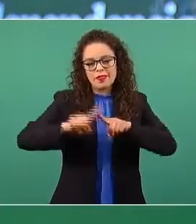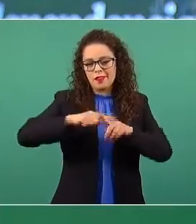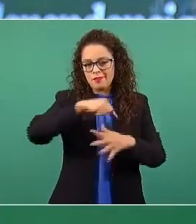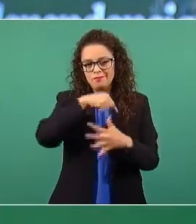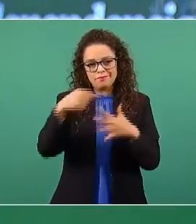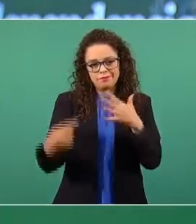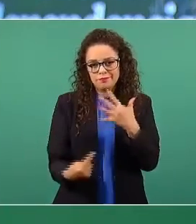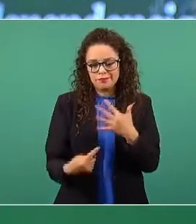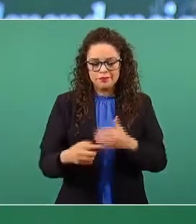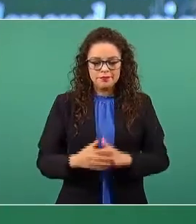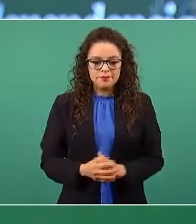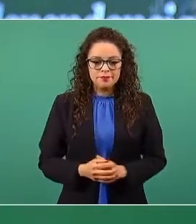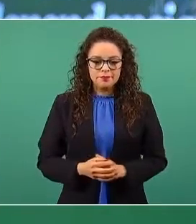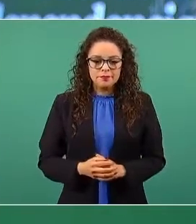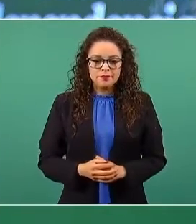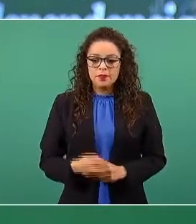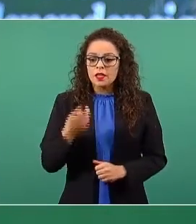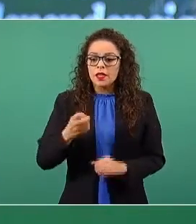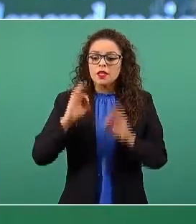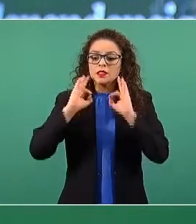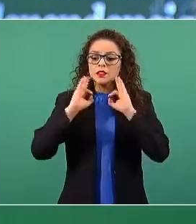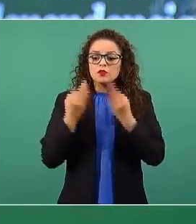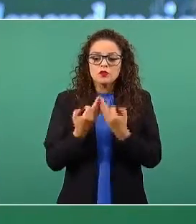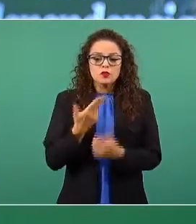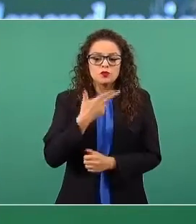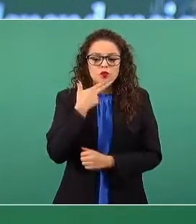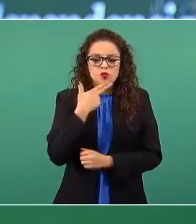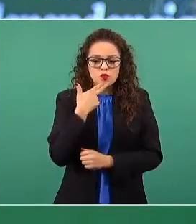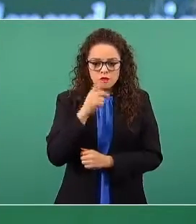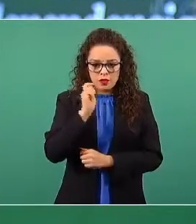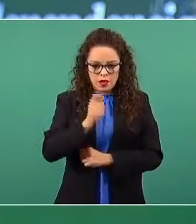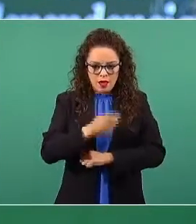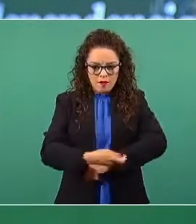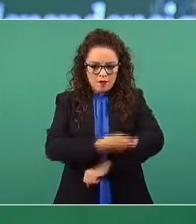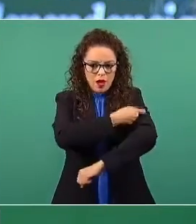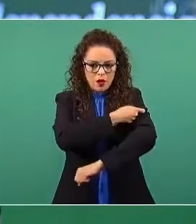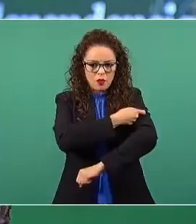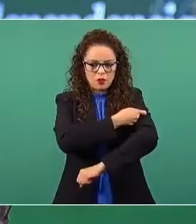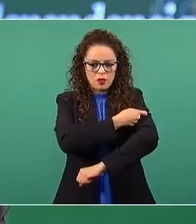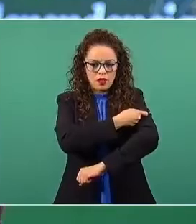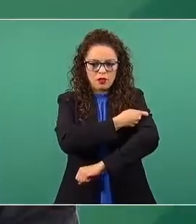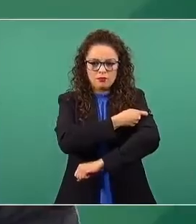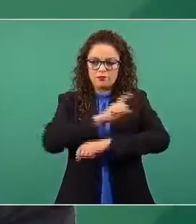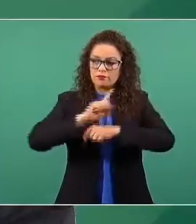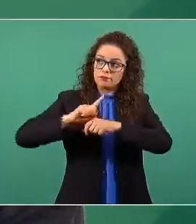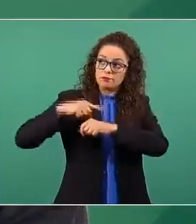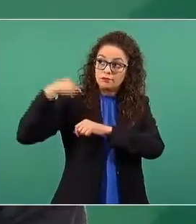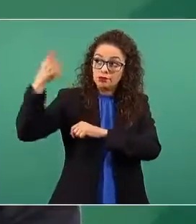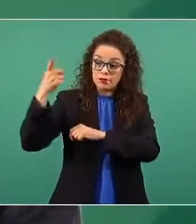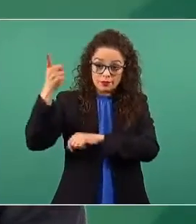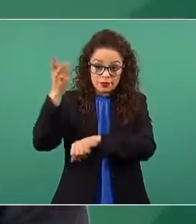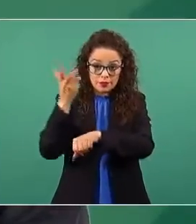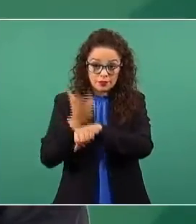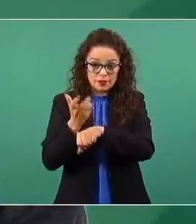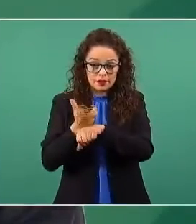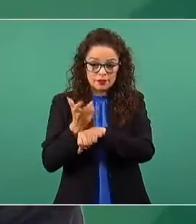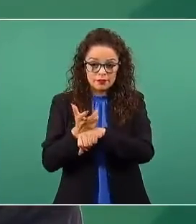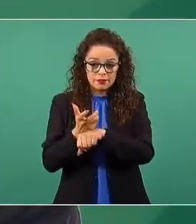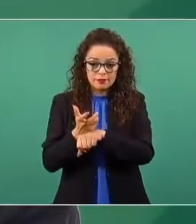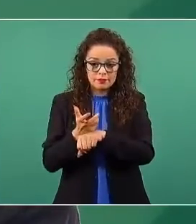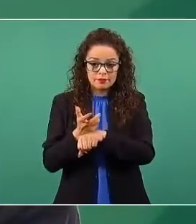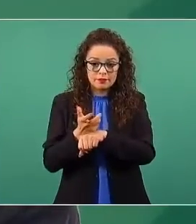este patrón de uso de las vacunas del otro lado de la frontera generalmente ha ocurrido en